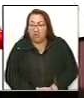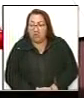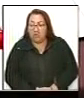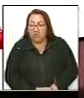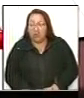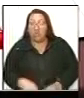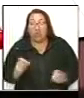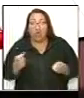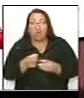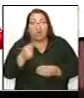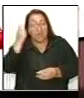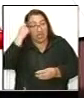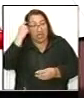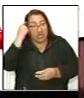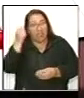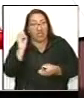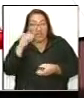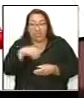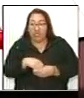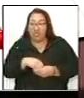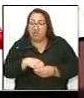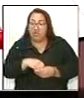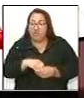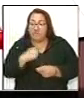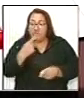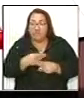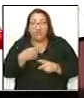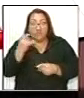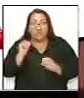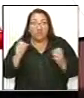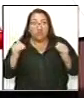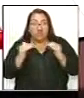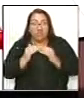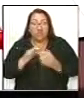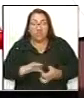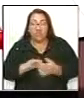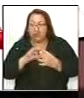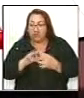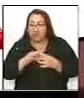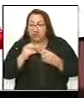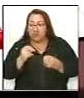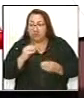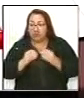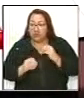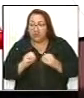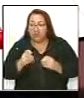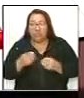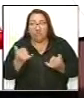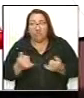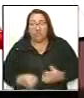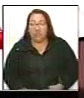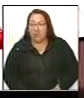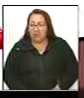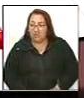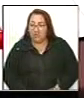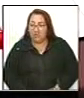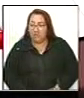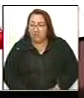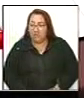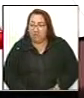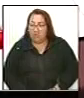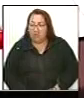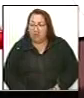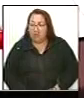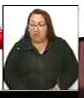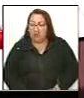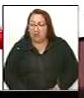una comisión de inteligencia que se integra por criterios de pluralidad y especialidad, ¿por qué modificamos eso ahora? Esa es